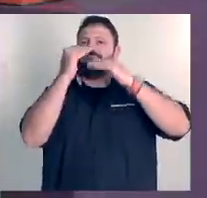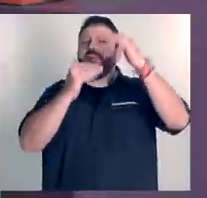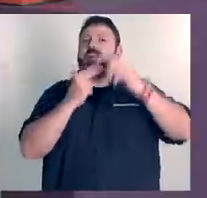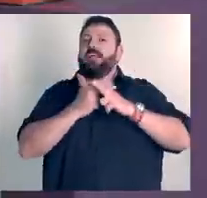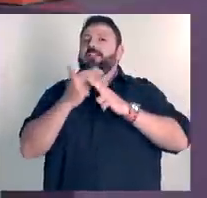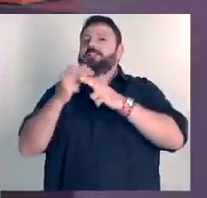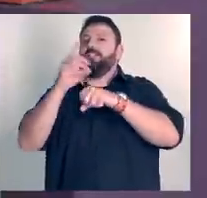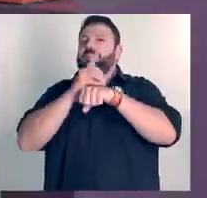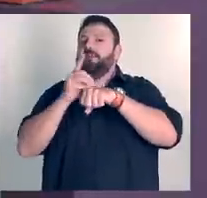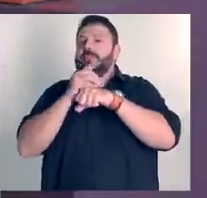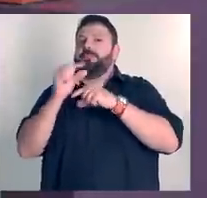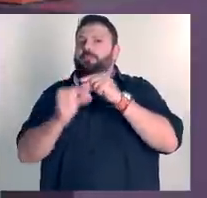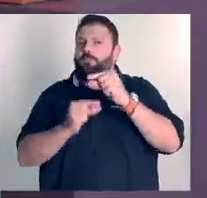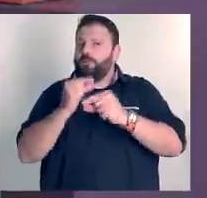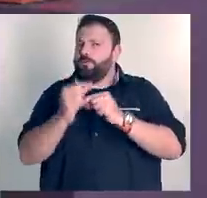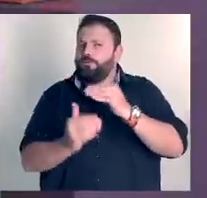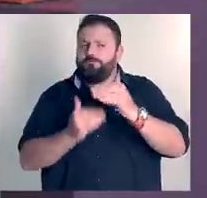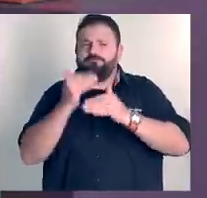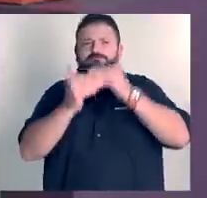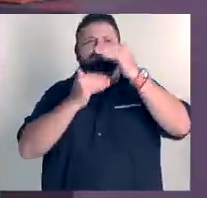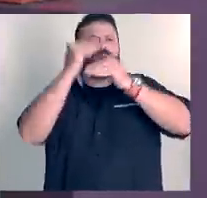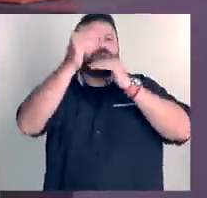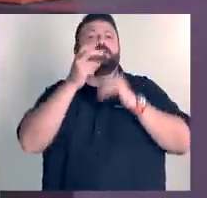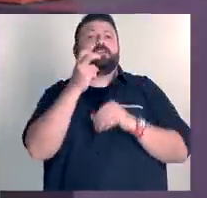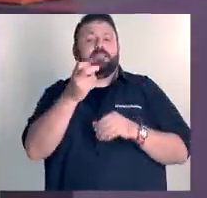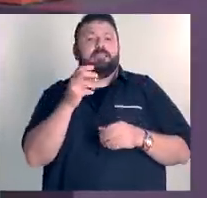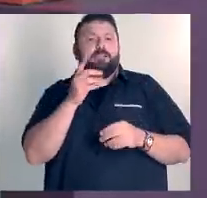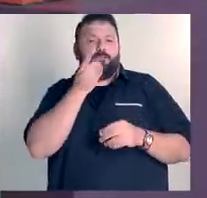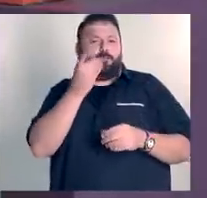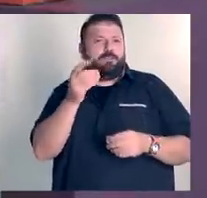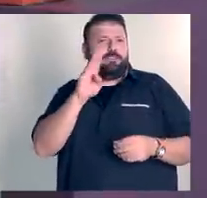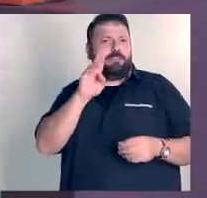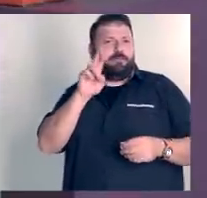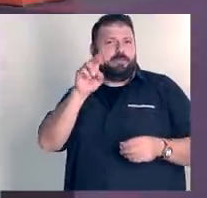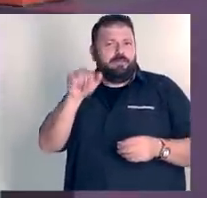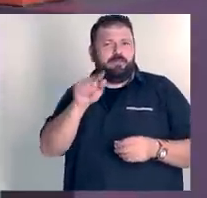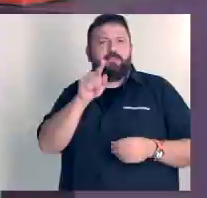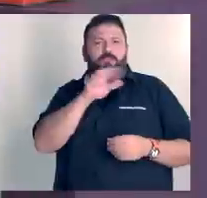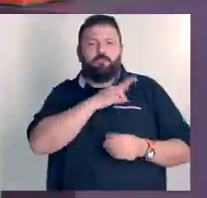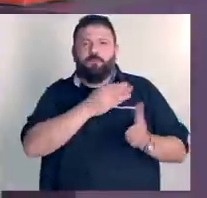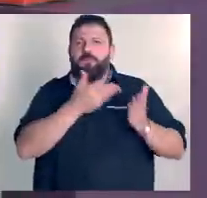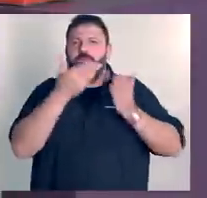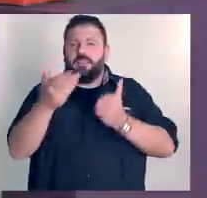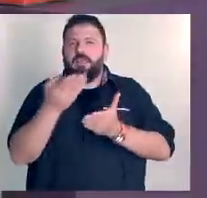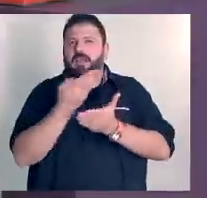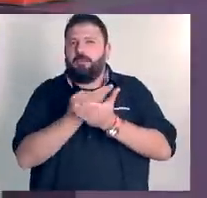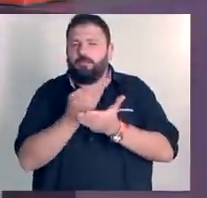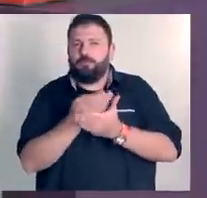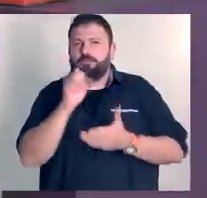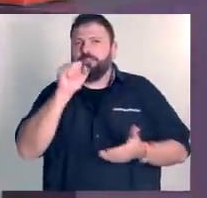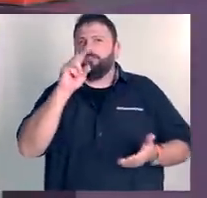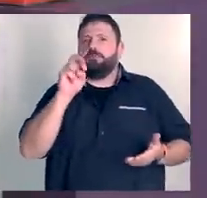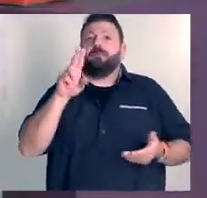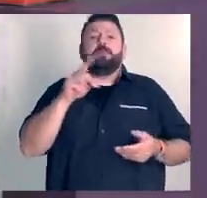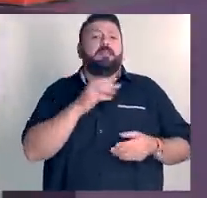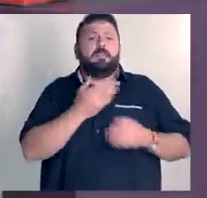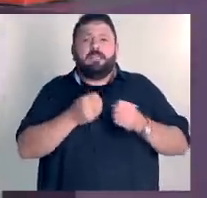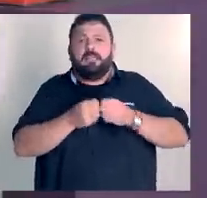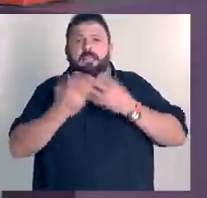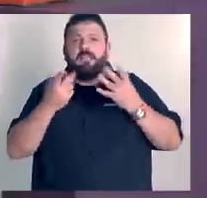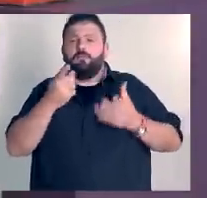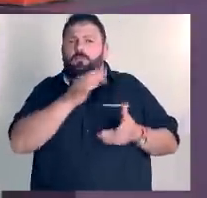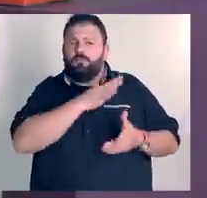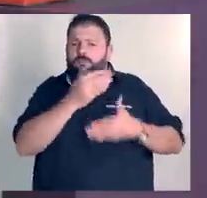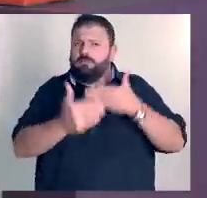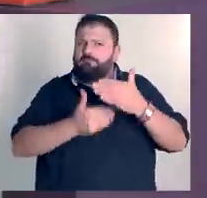pero bueno, tienes que dar el primer paso, ¿no? Y ese primer paso, como dice Brenda, lo debes de considerar el llegar a ser bronce supreme. Y posteriormente, para que tú puedas